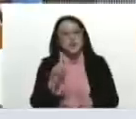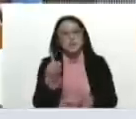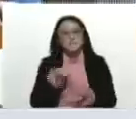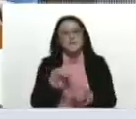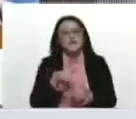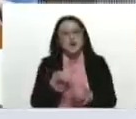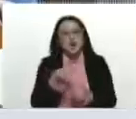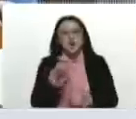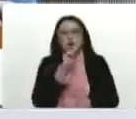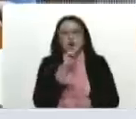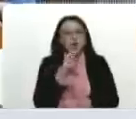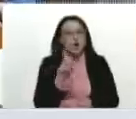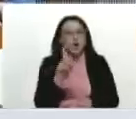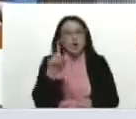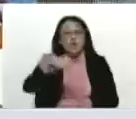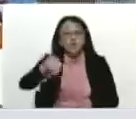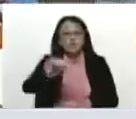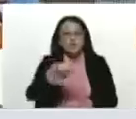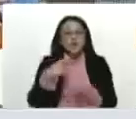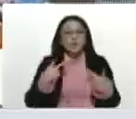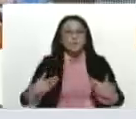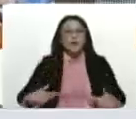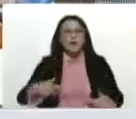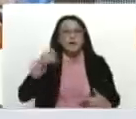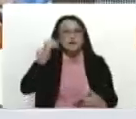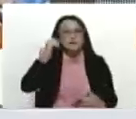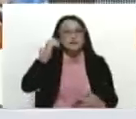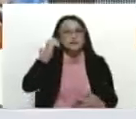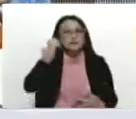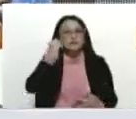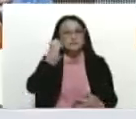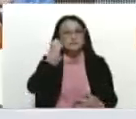es el litio son ustedes los seres humanos